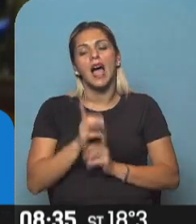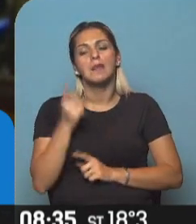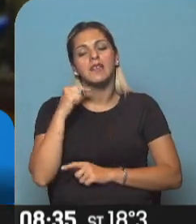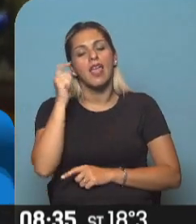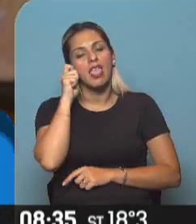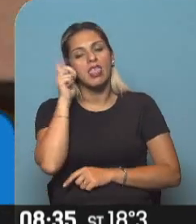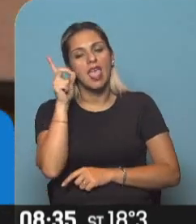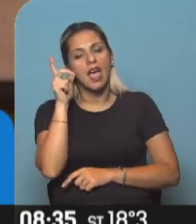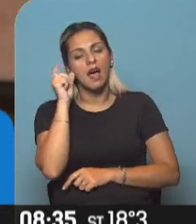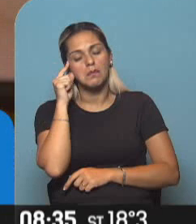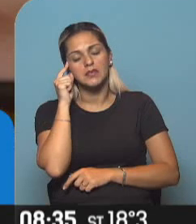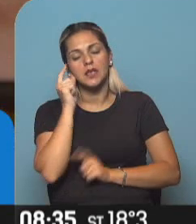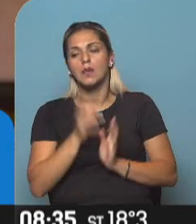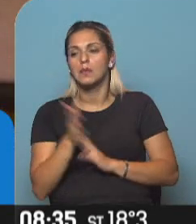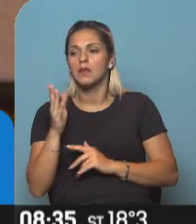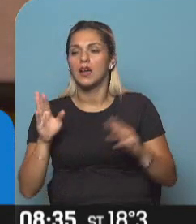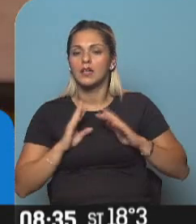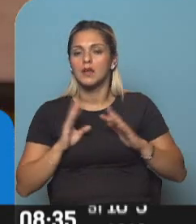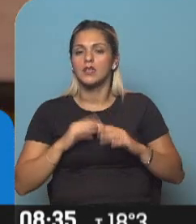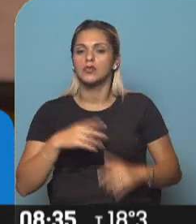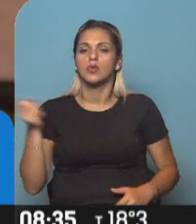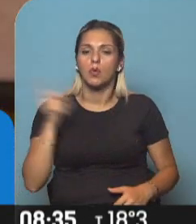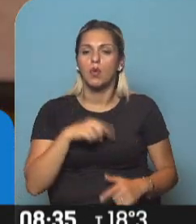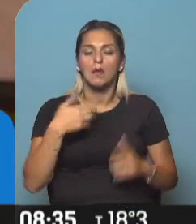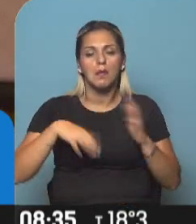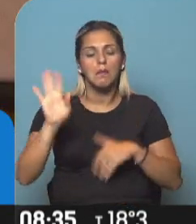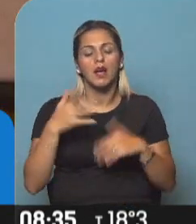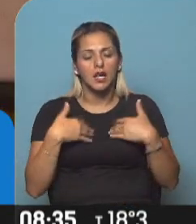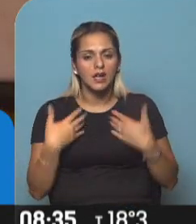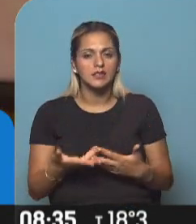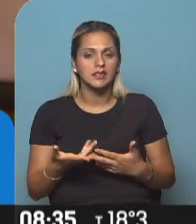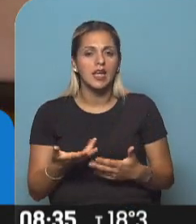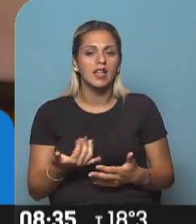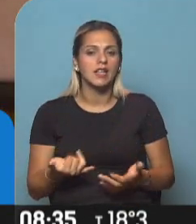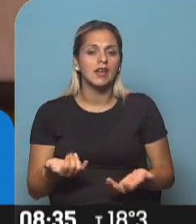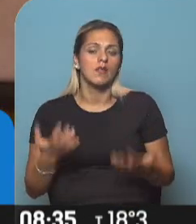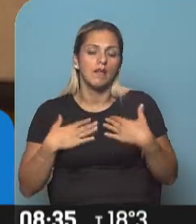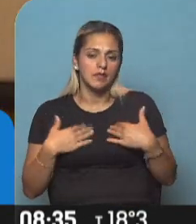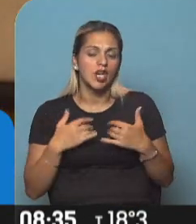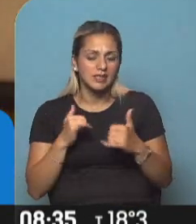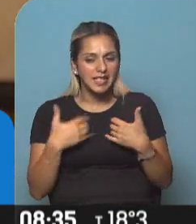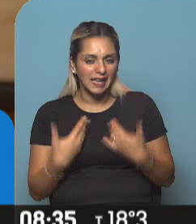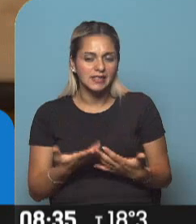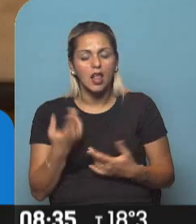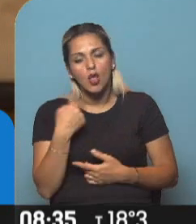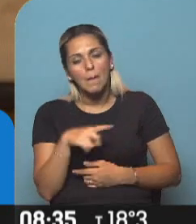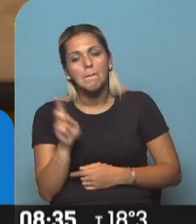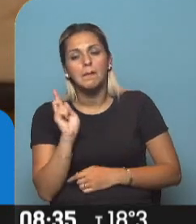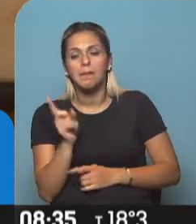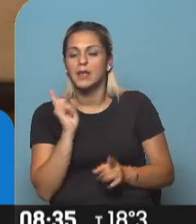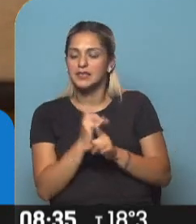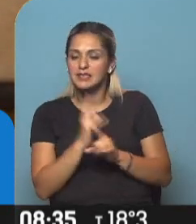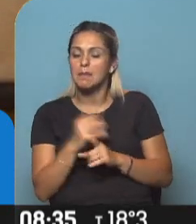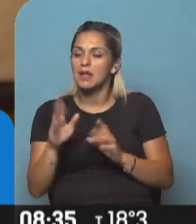cuando va a hacer actividad física va a volver más cansado si es verdad hacia otro punto físicamente uno se cansa pero siempre